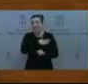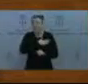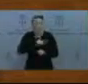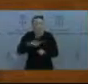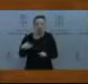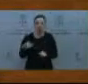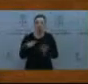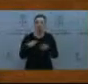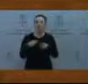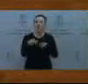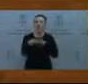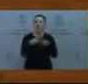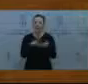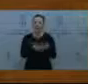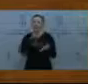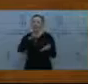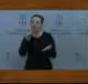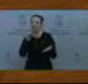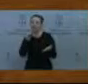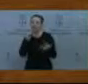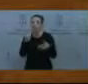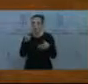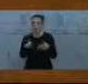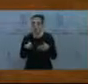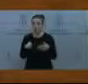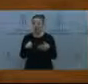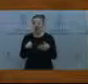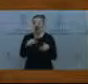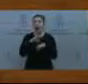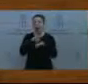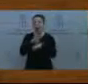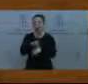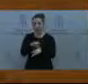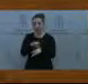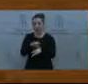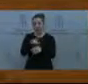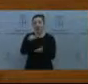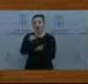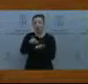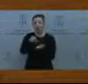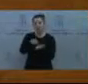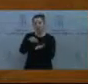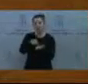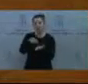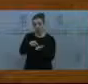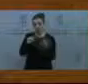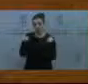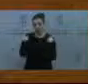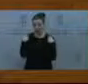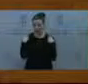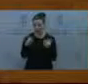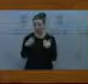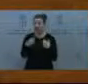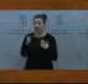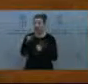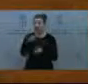agencia tributaria no traslade a las familias algo que no quiso trasladar un Gobierno. Quiso que las familias